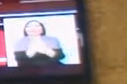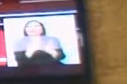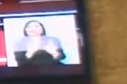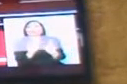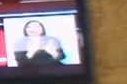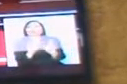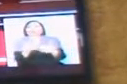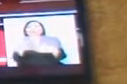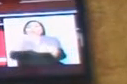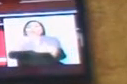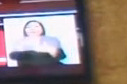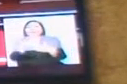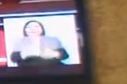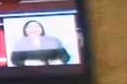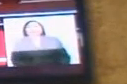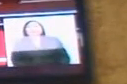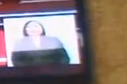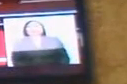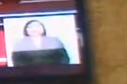e integrador.